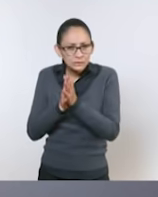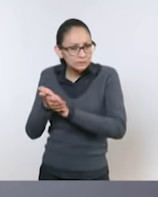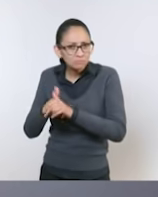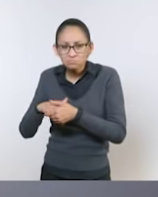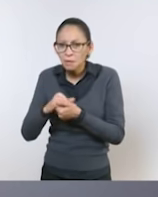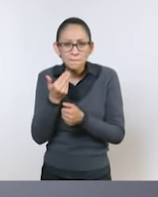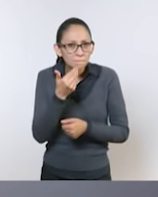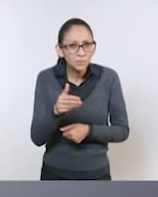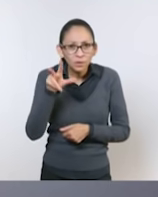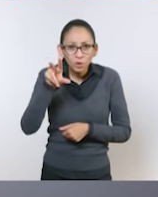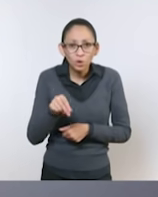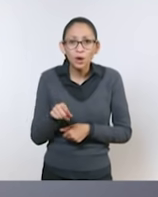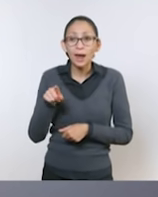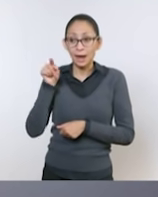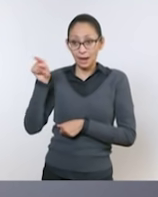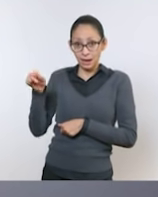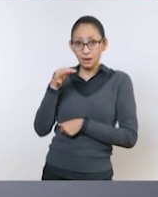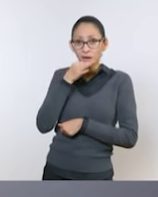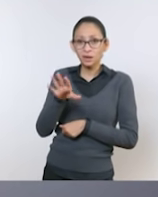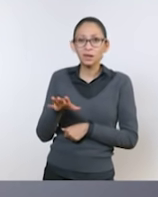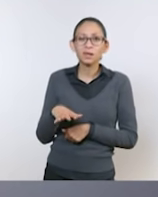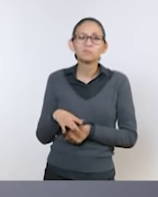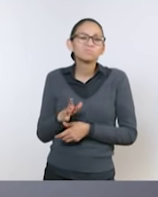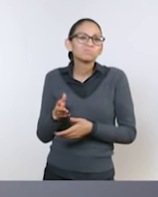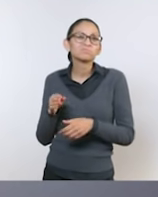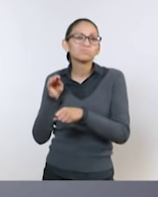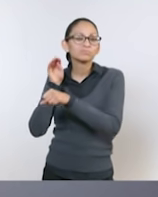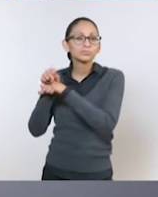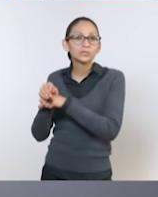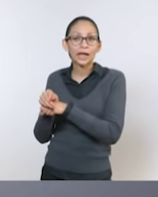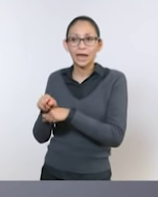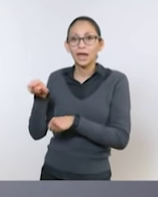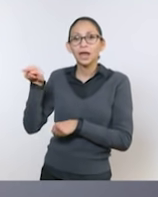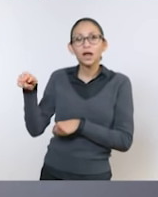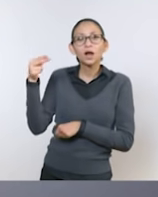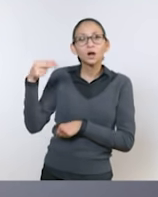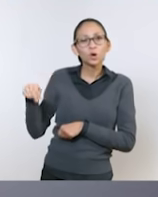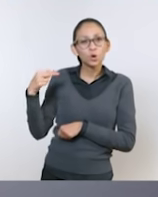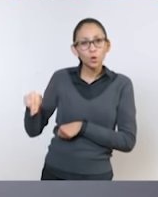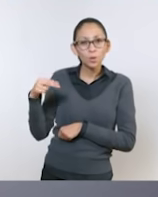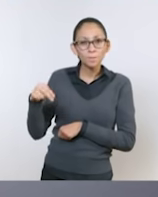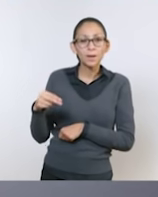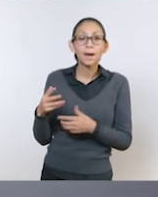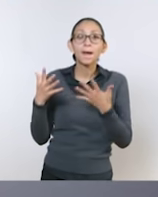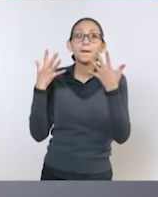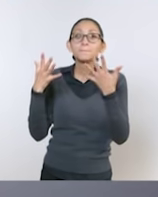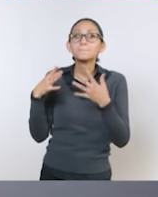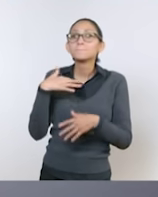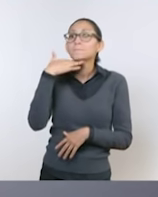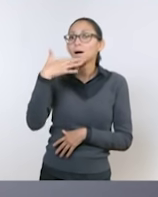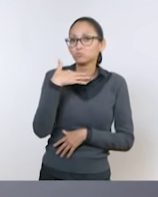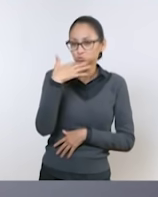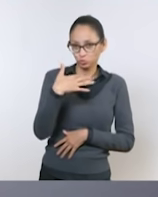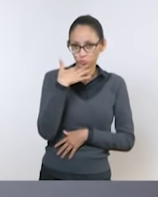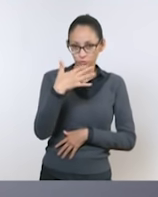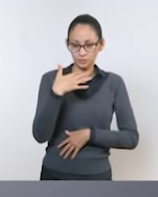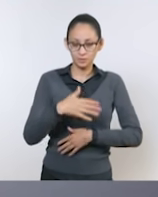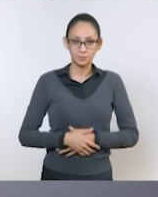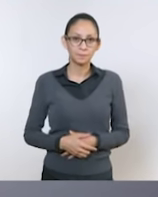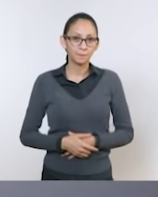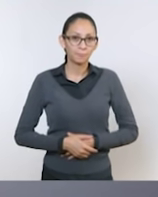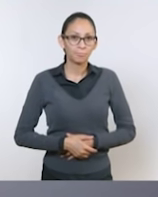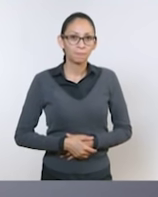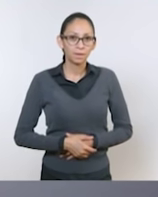se lavaba las manos. Era tan su descuido que le llamaron Pili, la de las